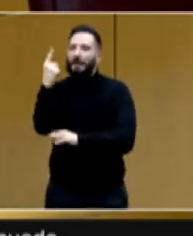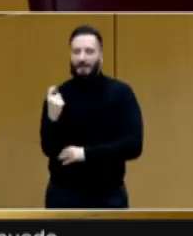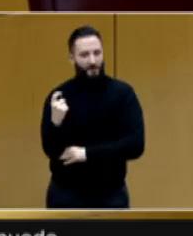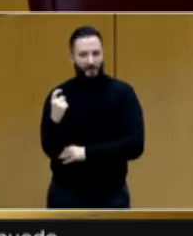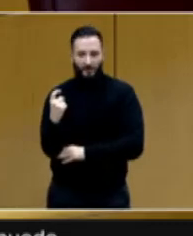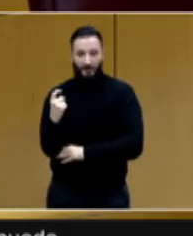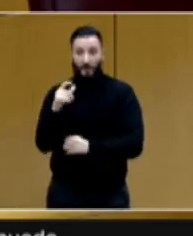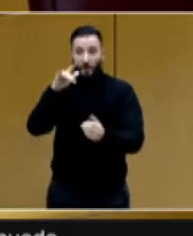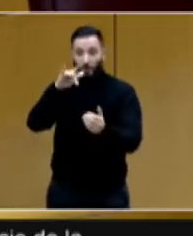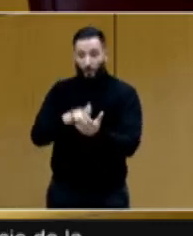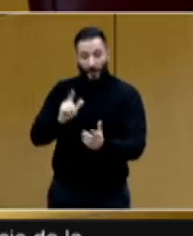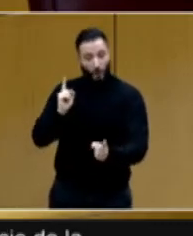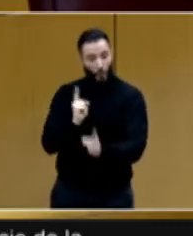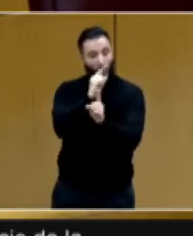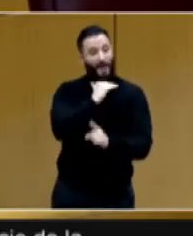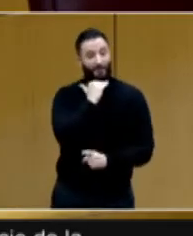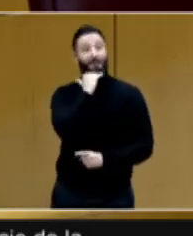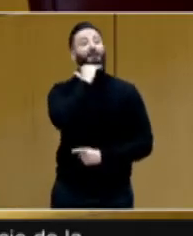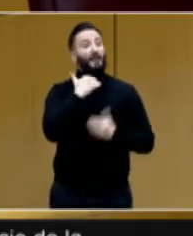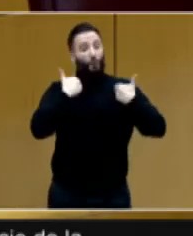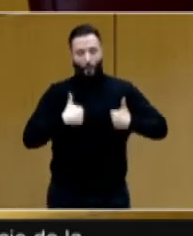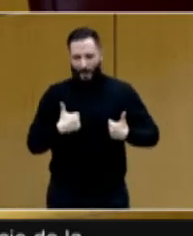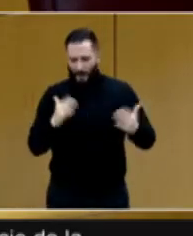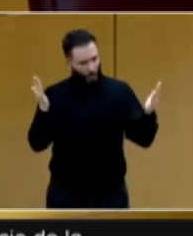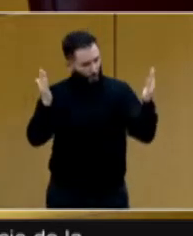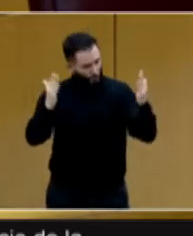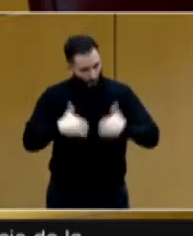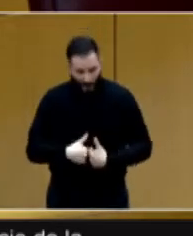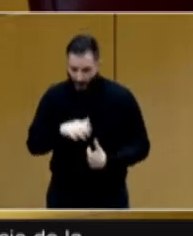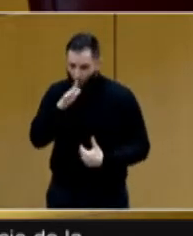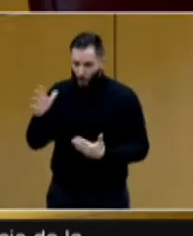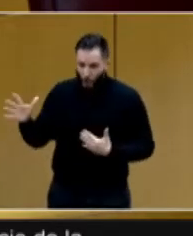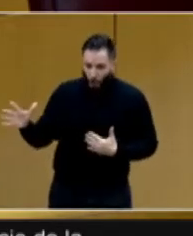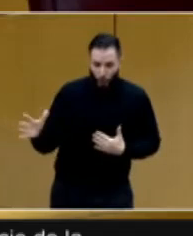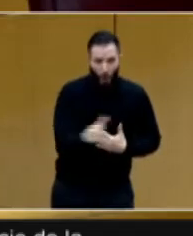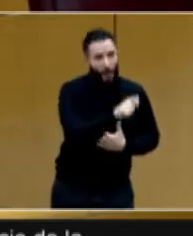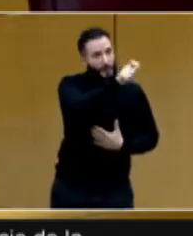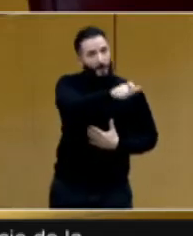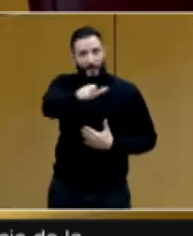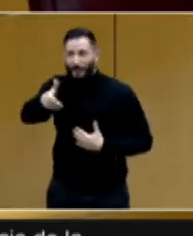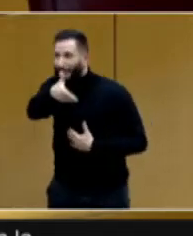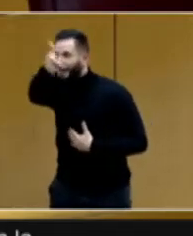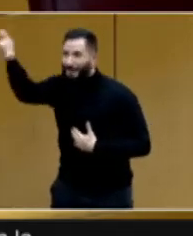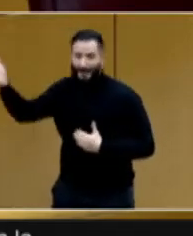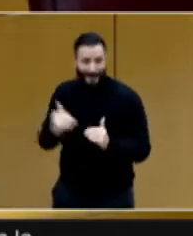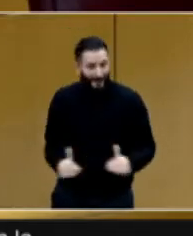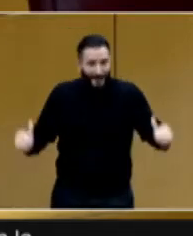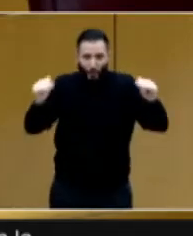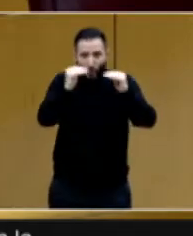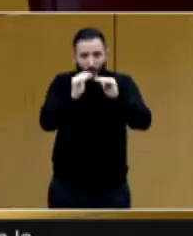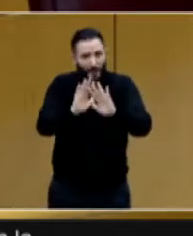la dignidad del ser humano porque se establecen en relación con todo ser humano no sé si consigo trasladar la distinción